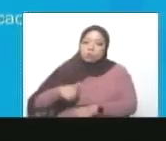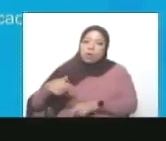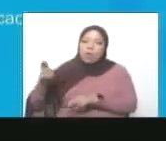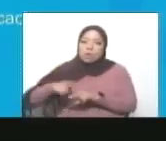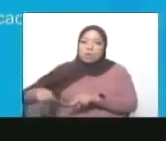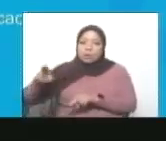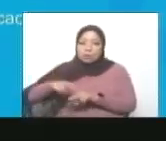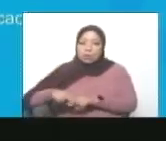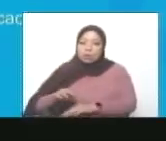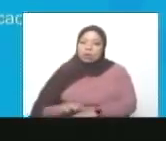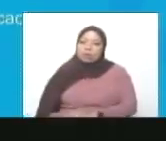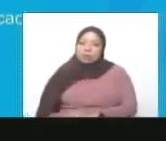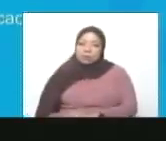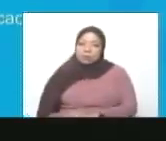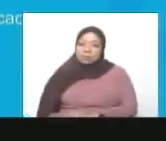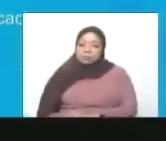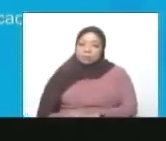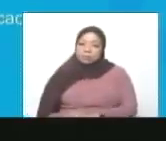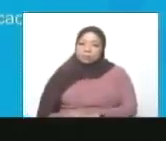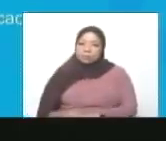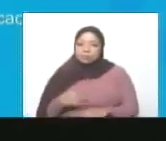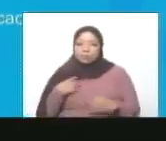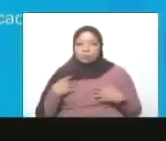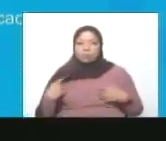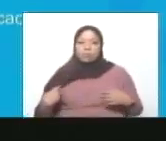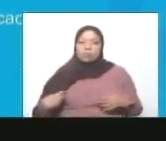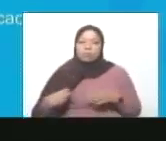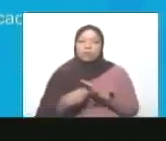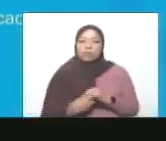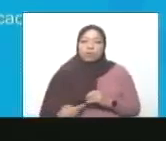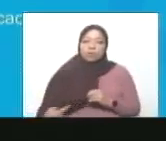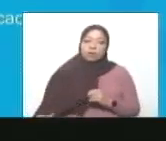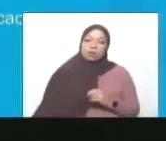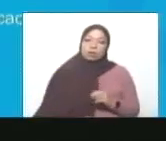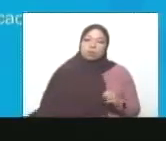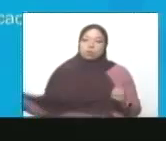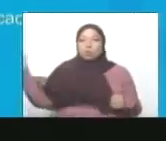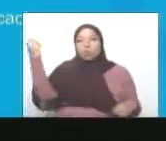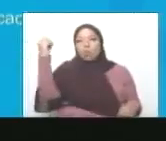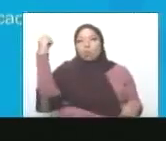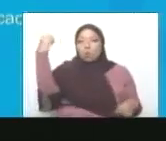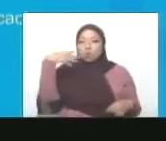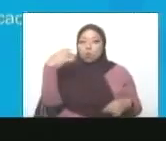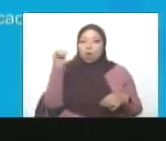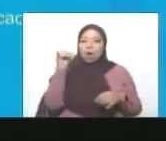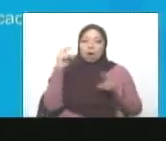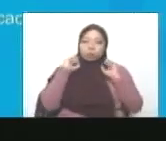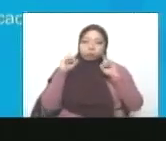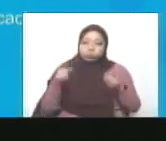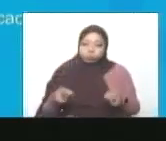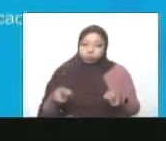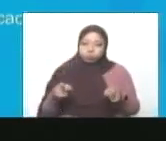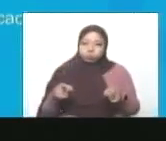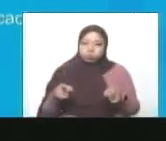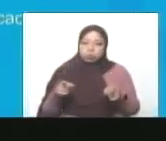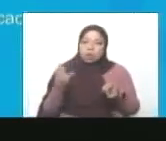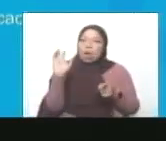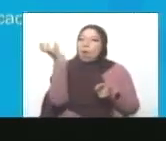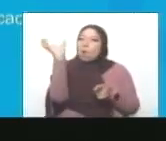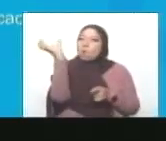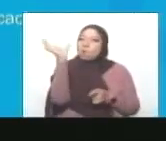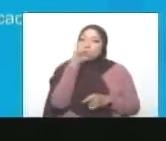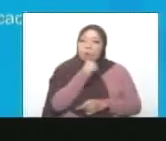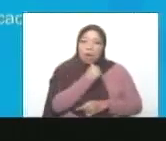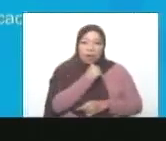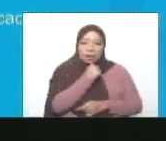merecen. También teníamos un tema con el alumbrado de nuestra autopista en el tramo de aquí de